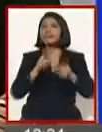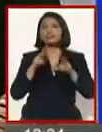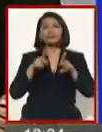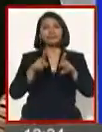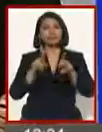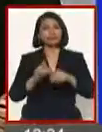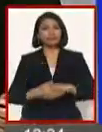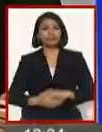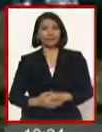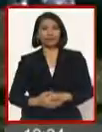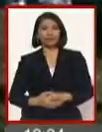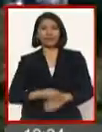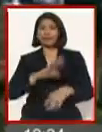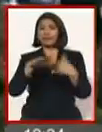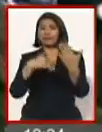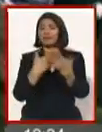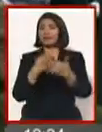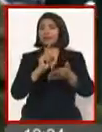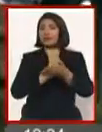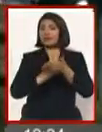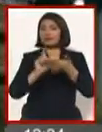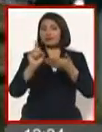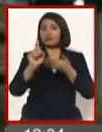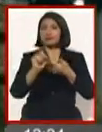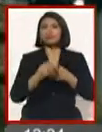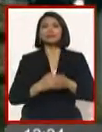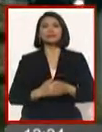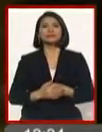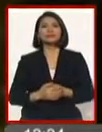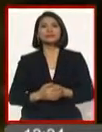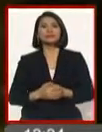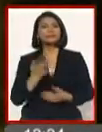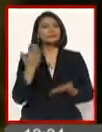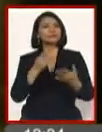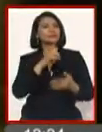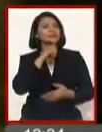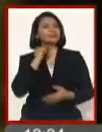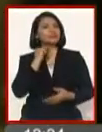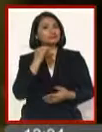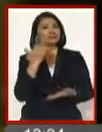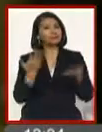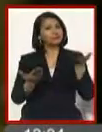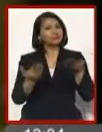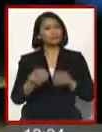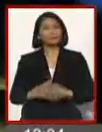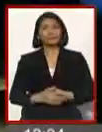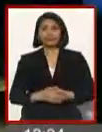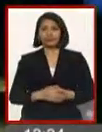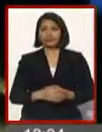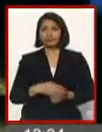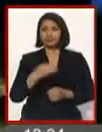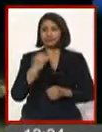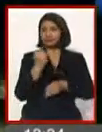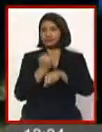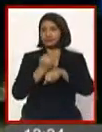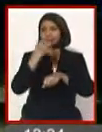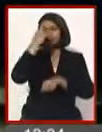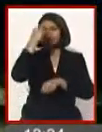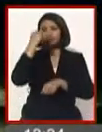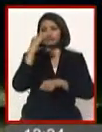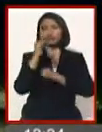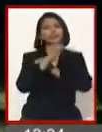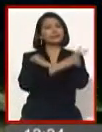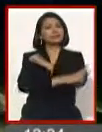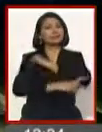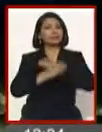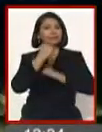Católica. Todo sucedió este fin de semana. Supuestos sacerdotes y un supuesto obispo de la Iglesia Católica